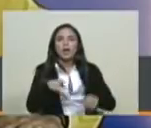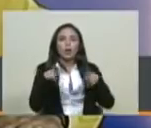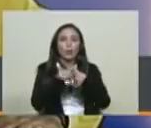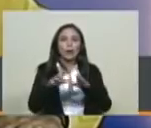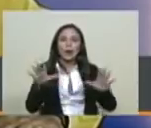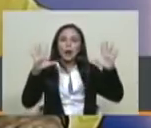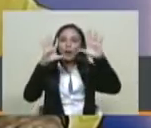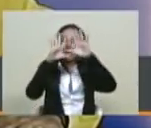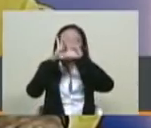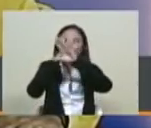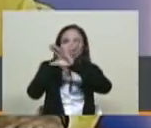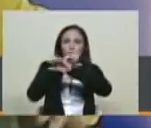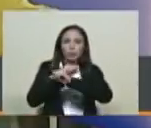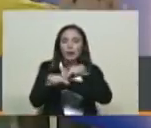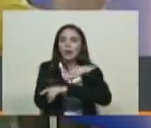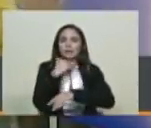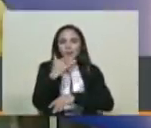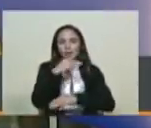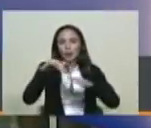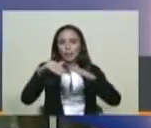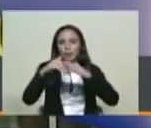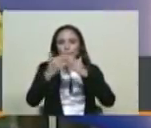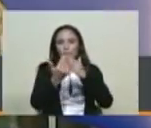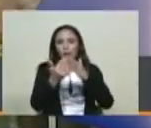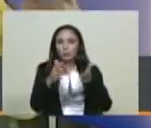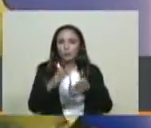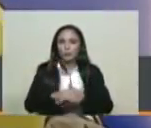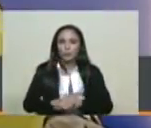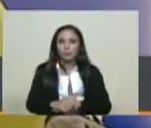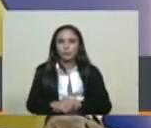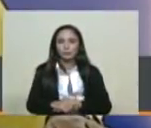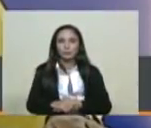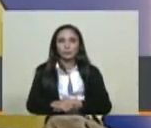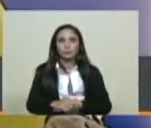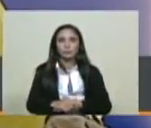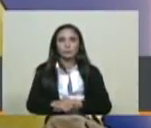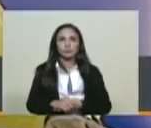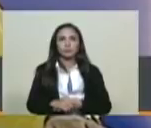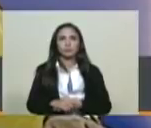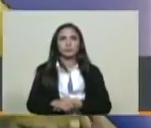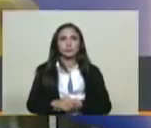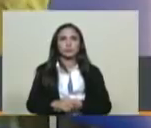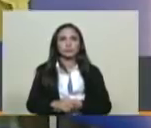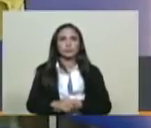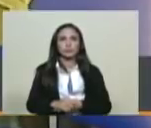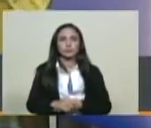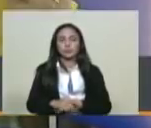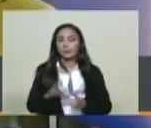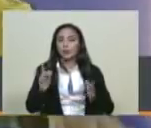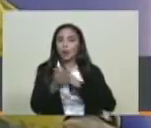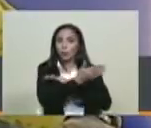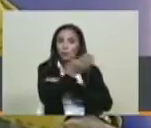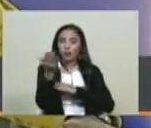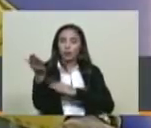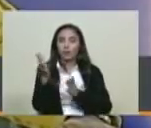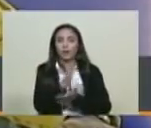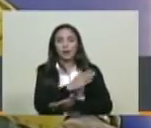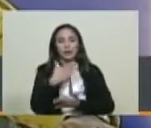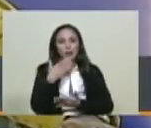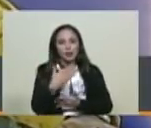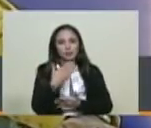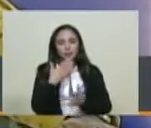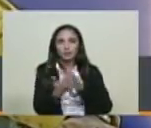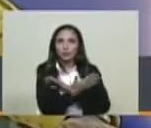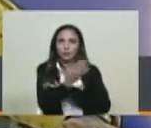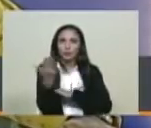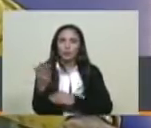la madrugada y llega el alba. Era un comentario que quería hacer, queridos hermanos, hermanas, muchas gracias